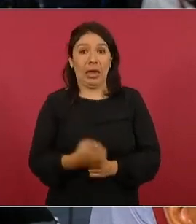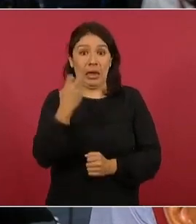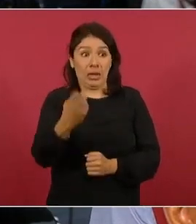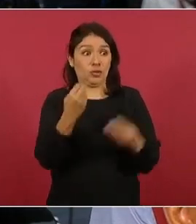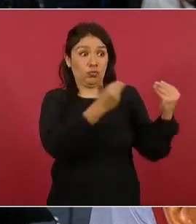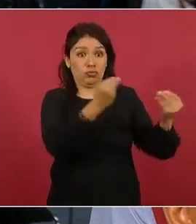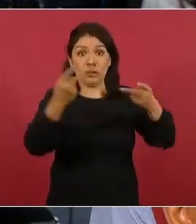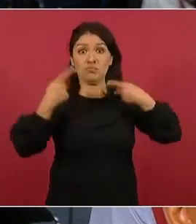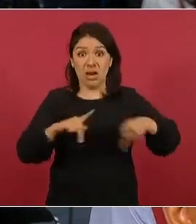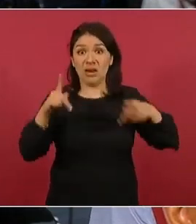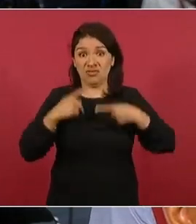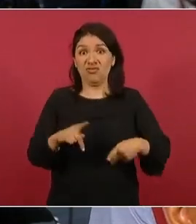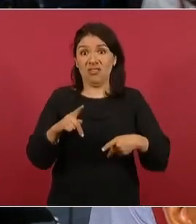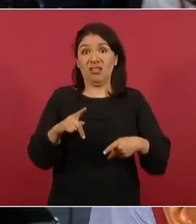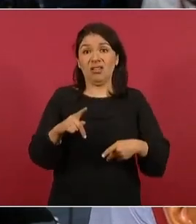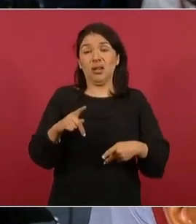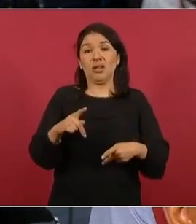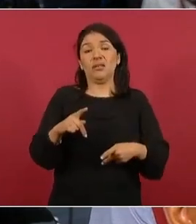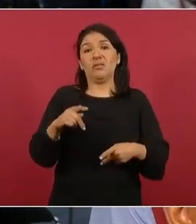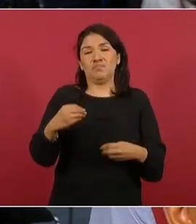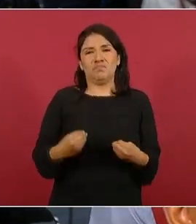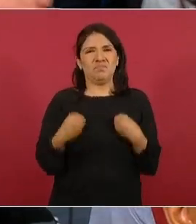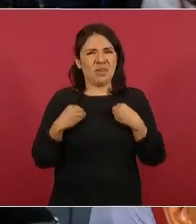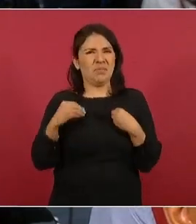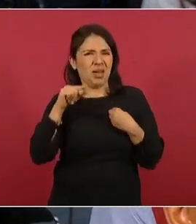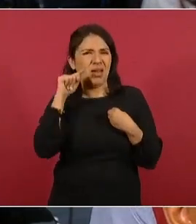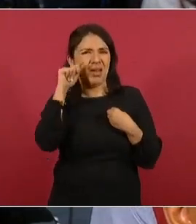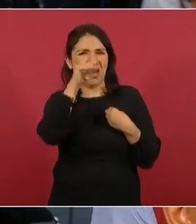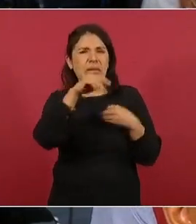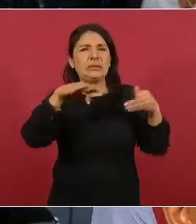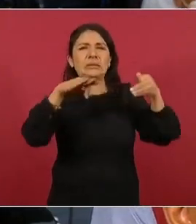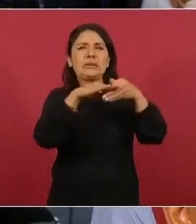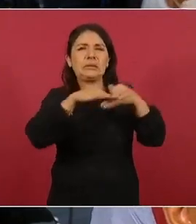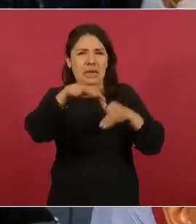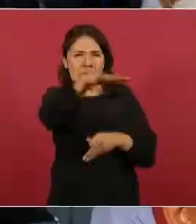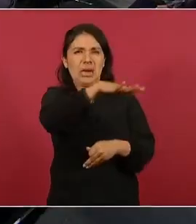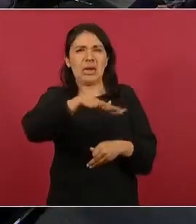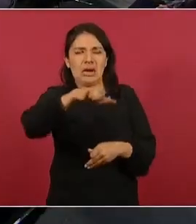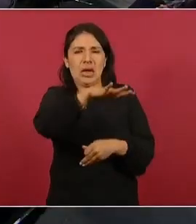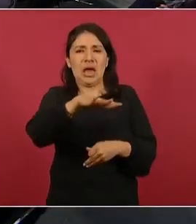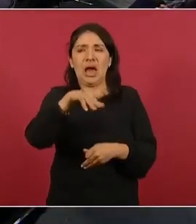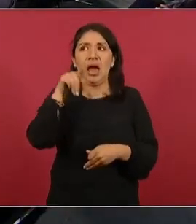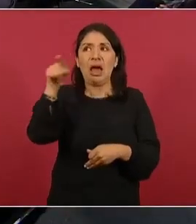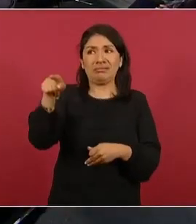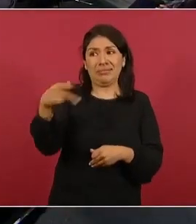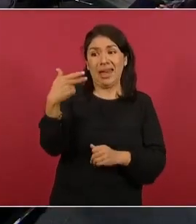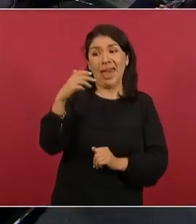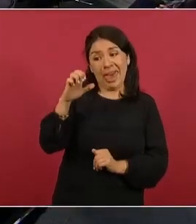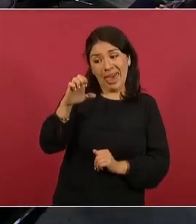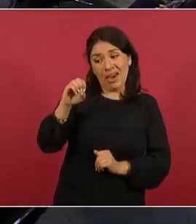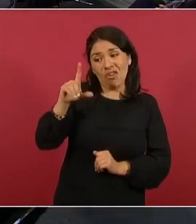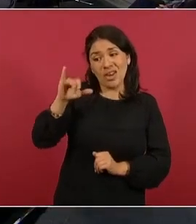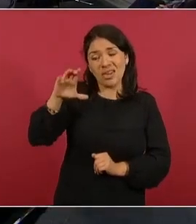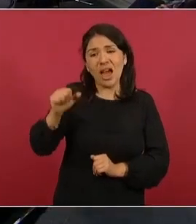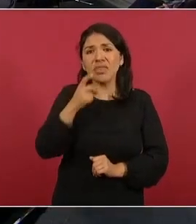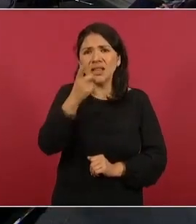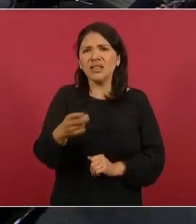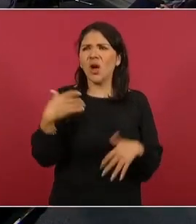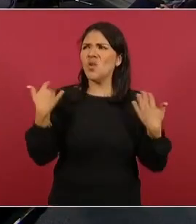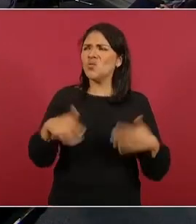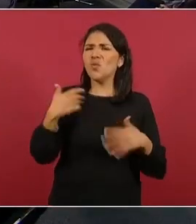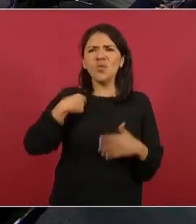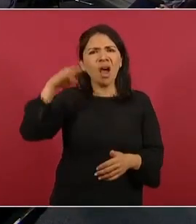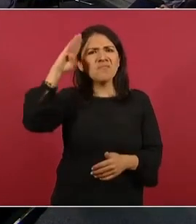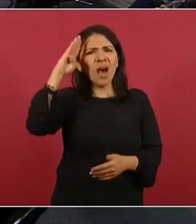eólicas los habitantes que están cercanos, que su recibo de